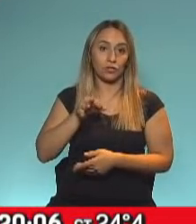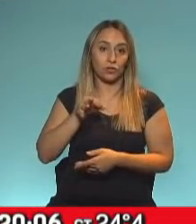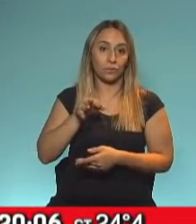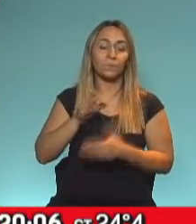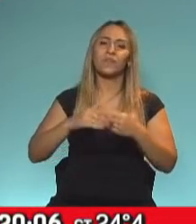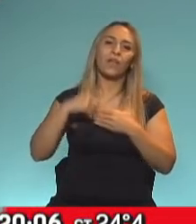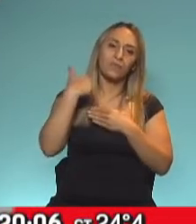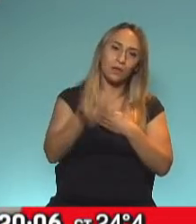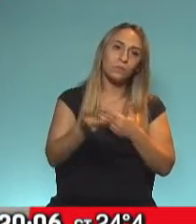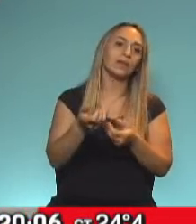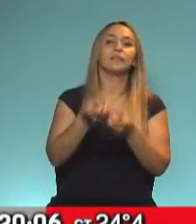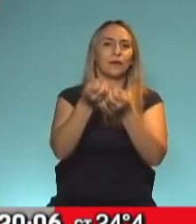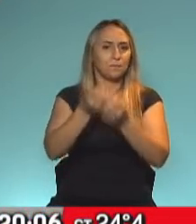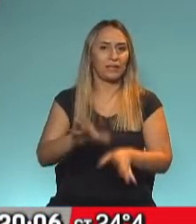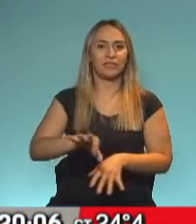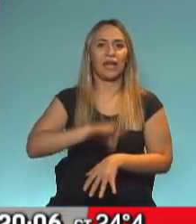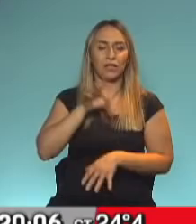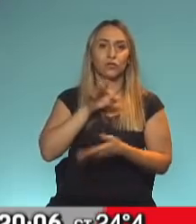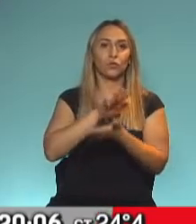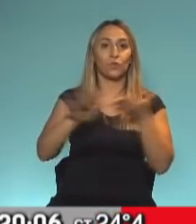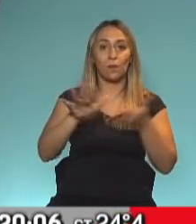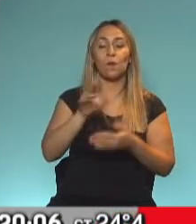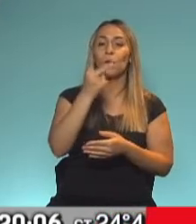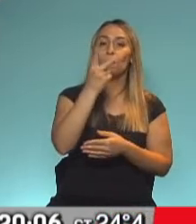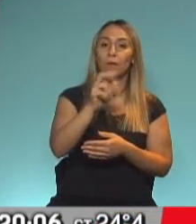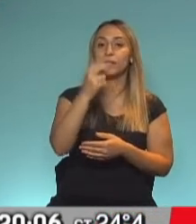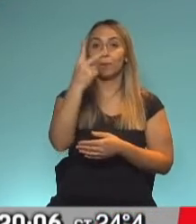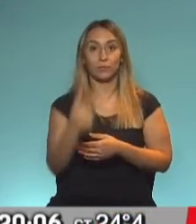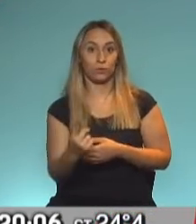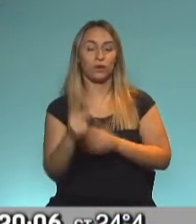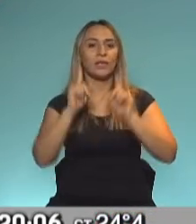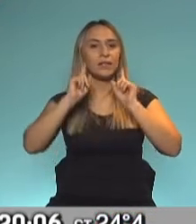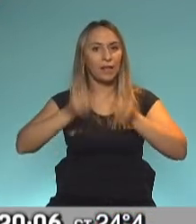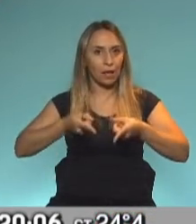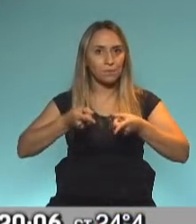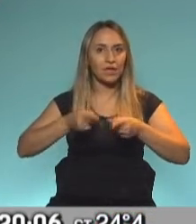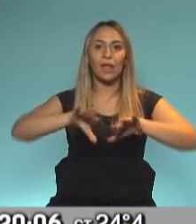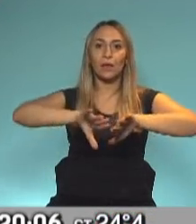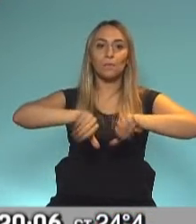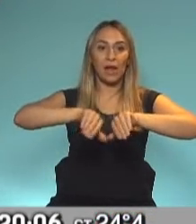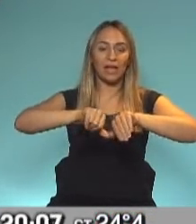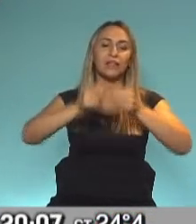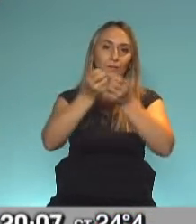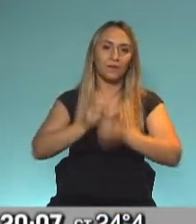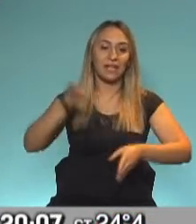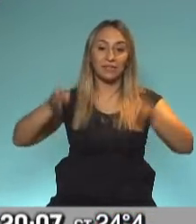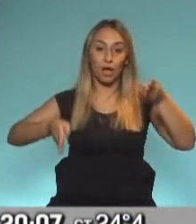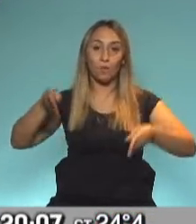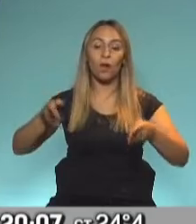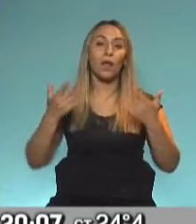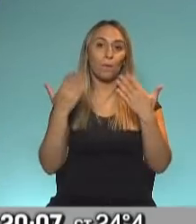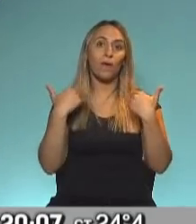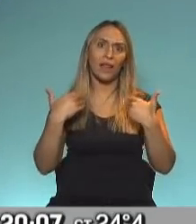el comienzo del 2021 y que en la costa atlántica comienza la temporada de verano con todo lo que esto